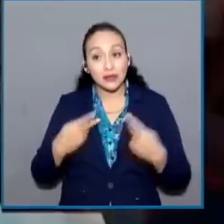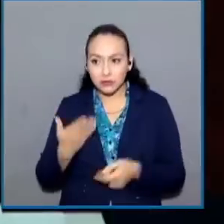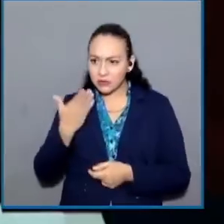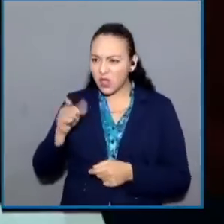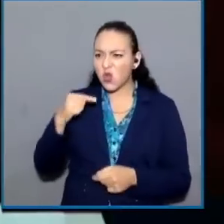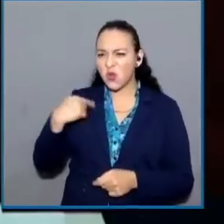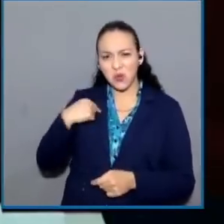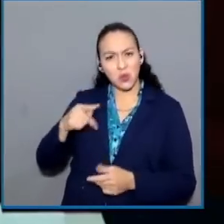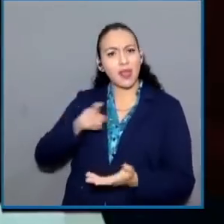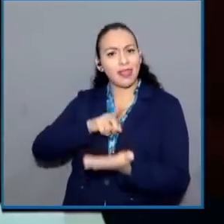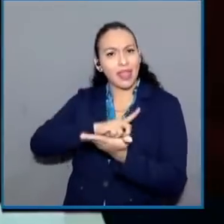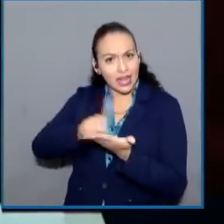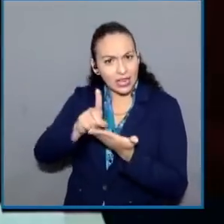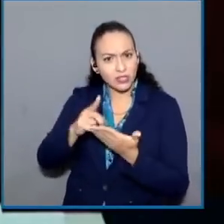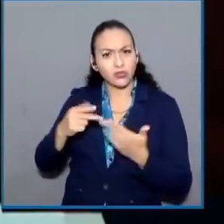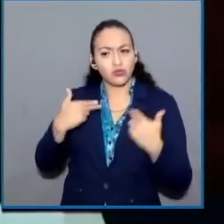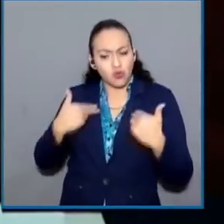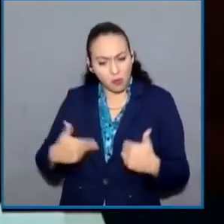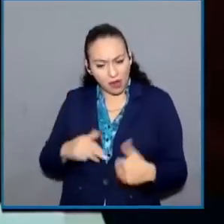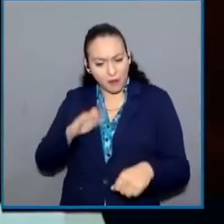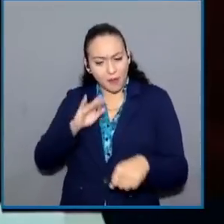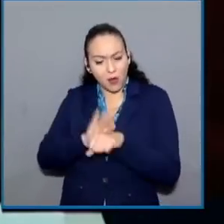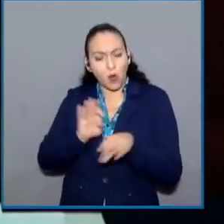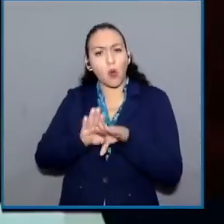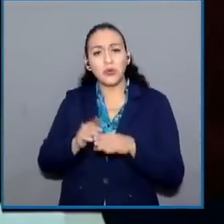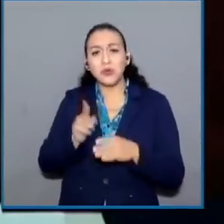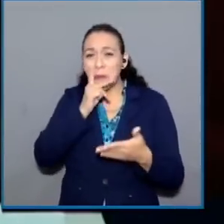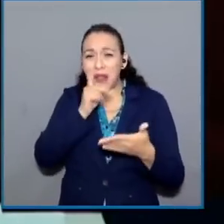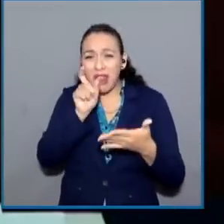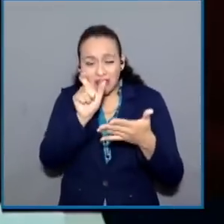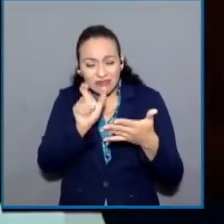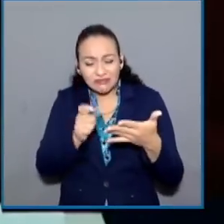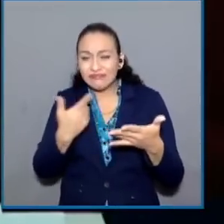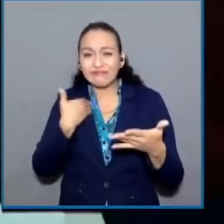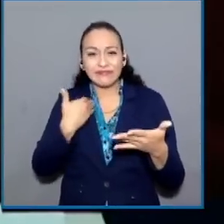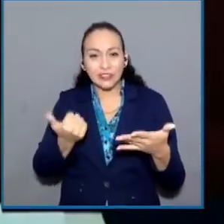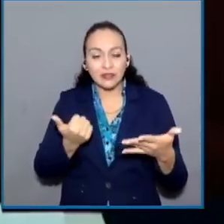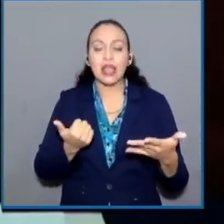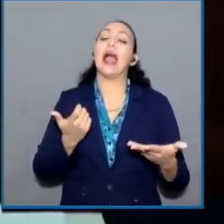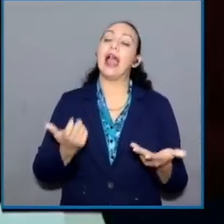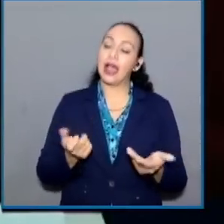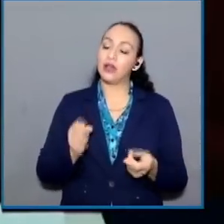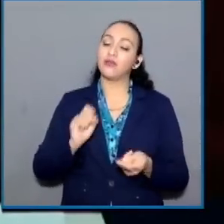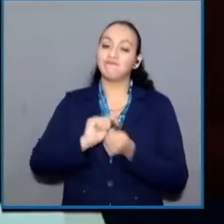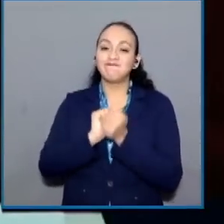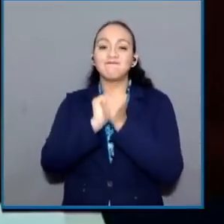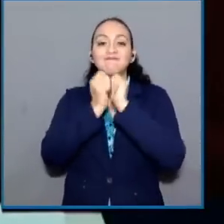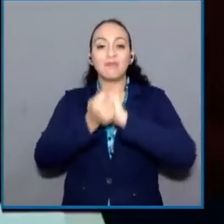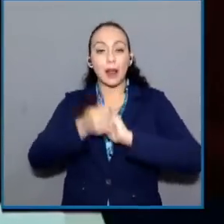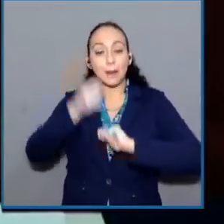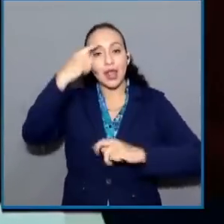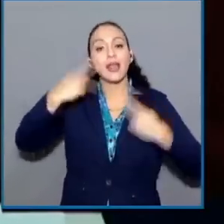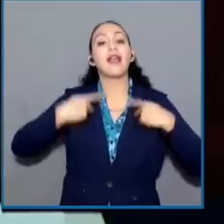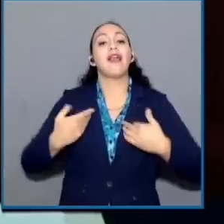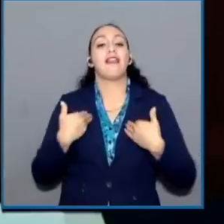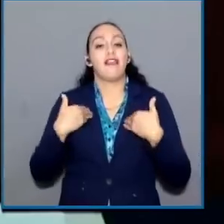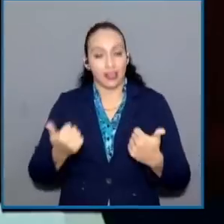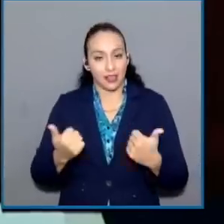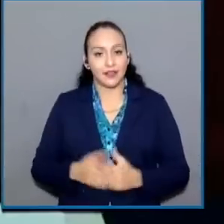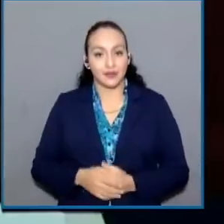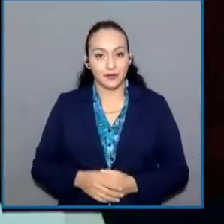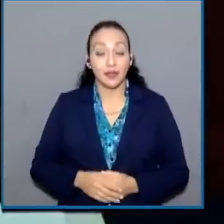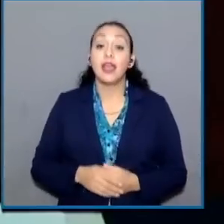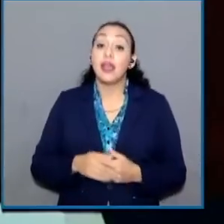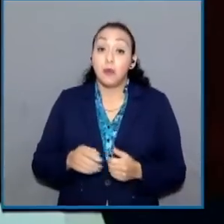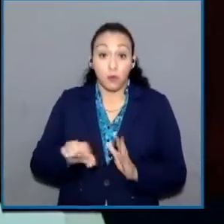fundamentales. Un problema que se llama lenguaje claro, porque si el lenguaje de nuestras normas y el lenguaje de nuestras sentencias tiende a